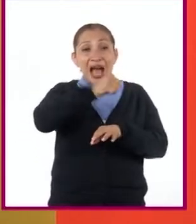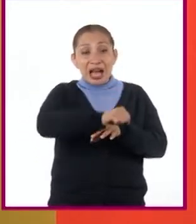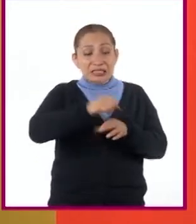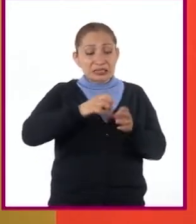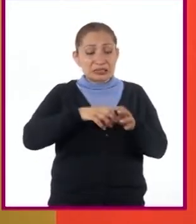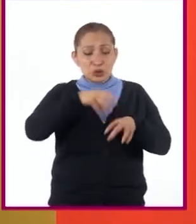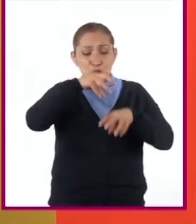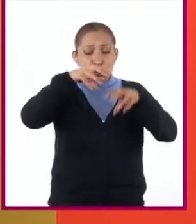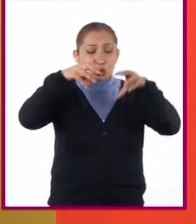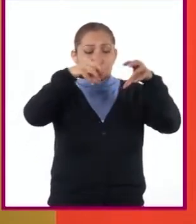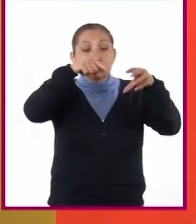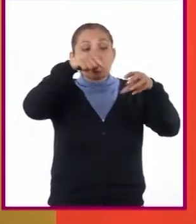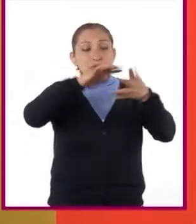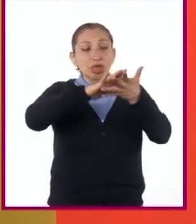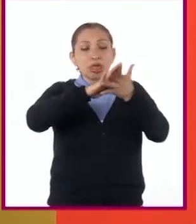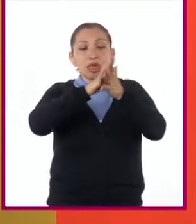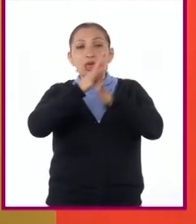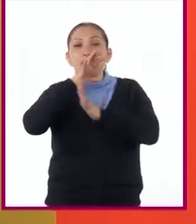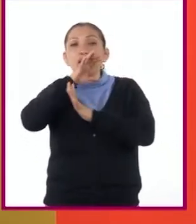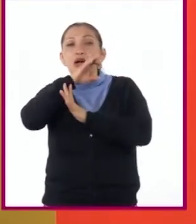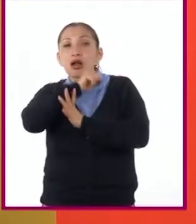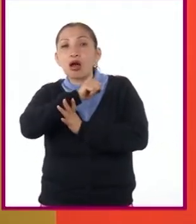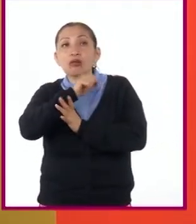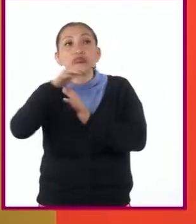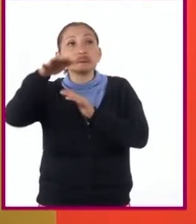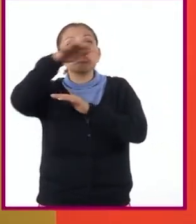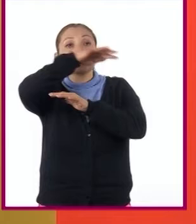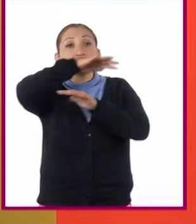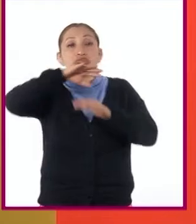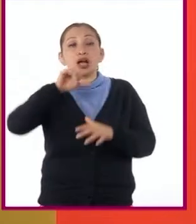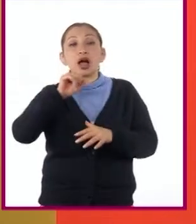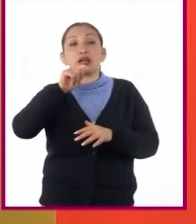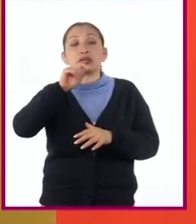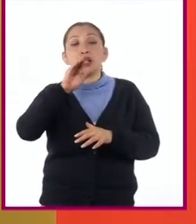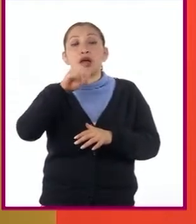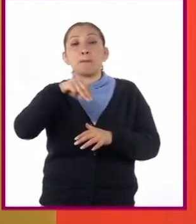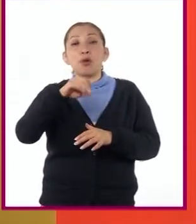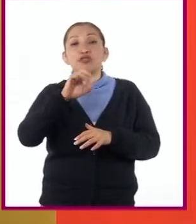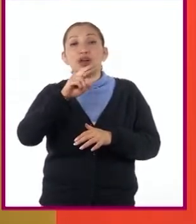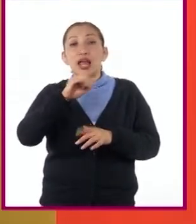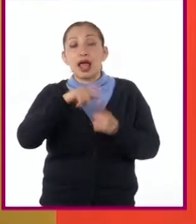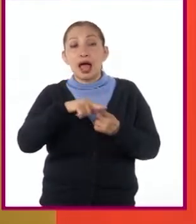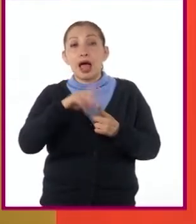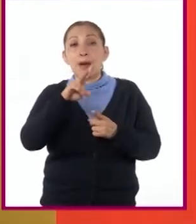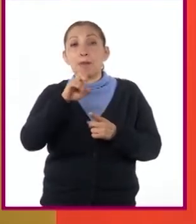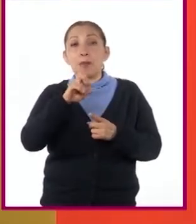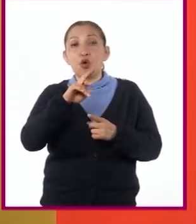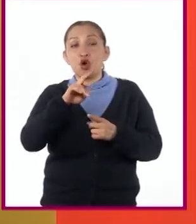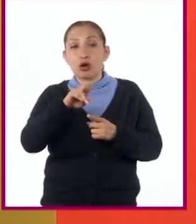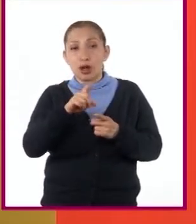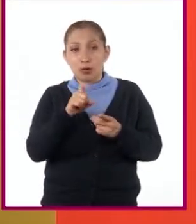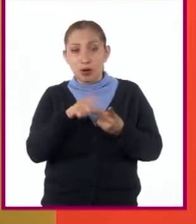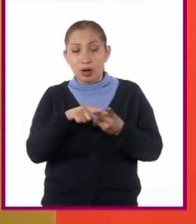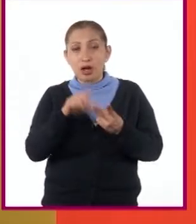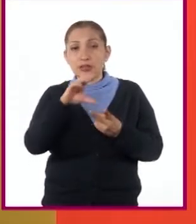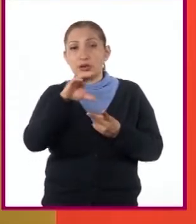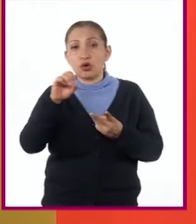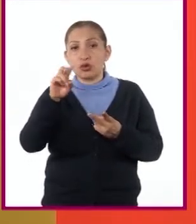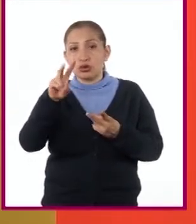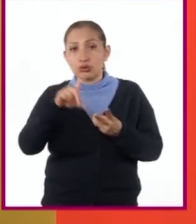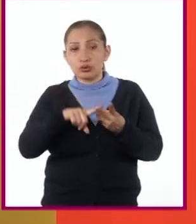efecto invernadero, los cuales se encuentran en la atmósfera terrestre y son vapor de agua, dióxido de